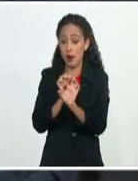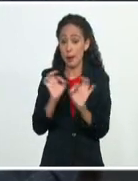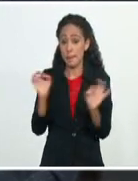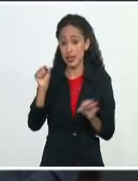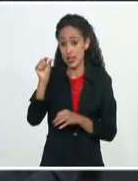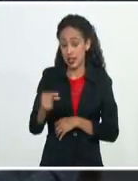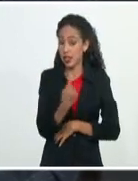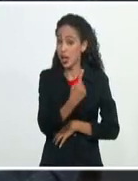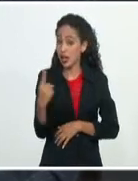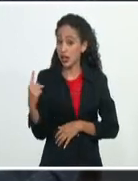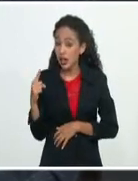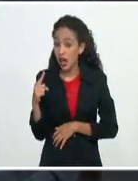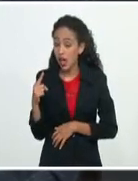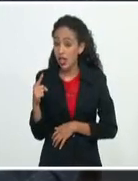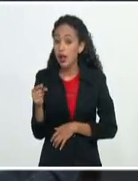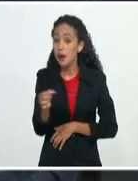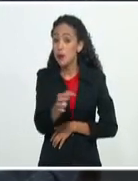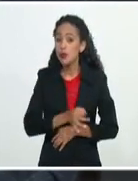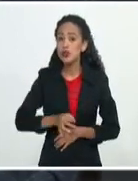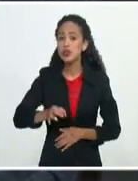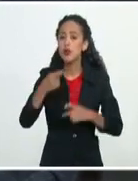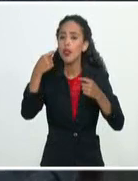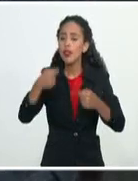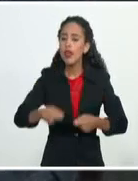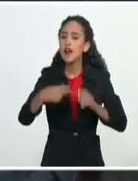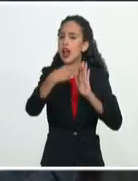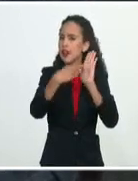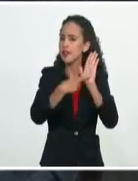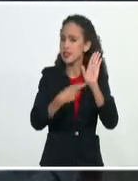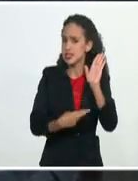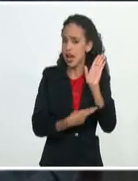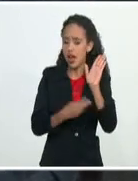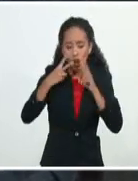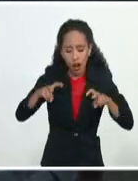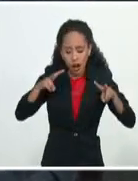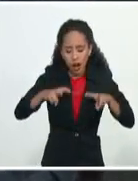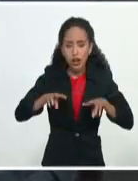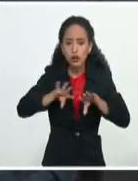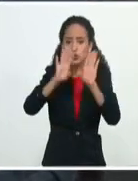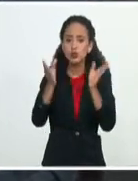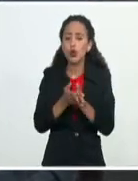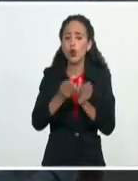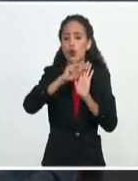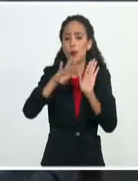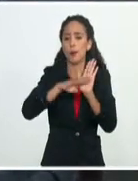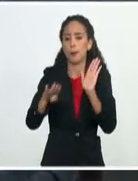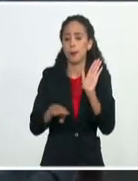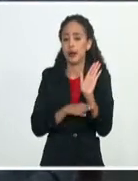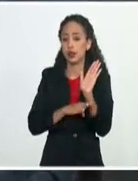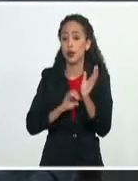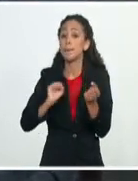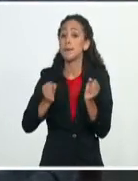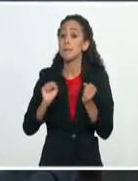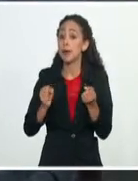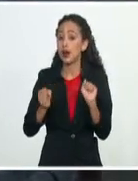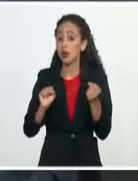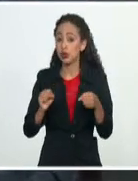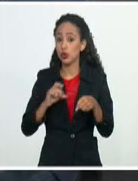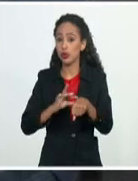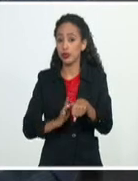territorios revisar los métodos de dirección que se están siguiendo para el control y el enfrentamiento a la